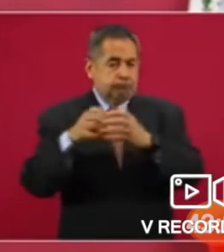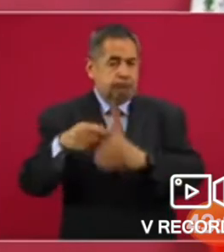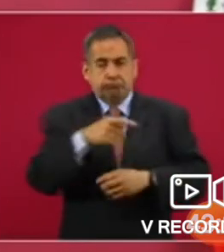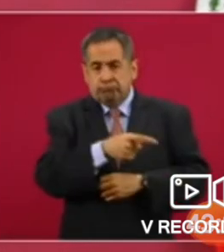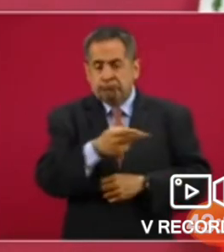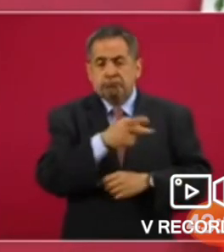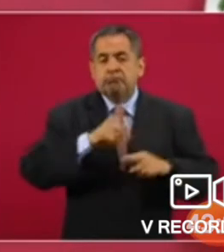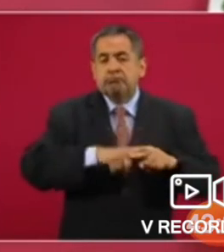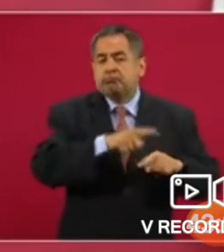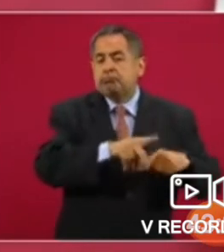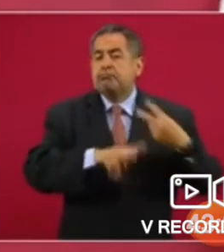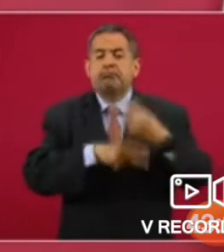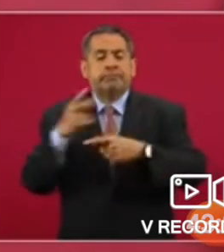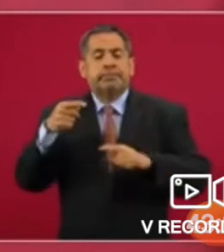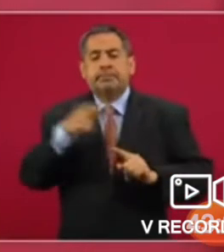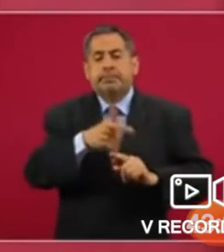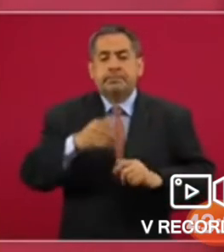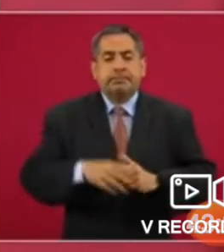la